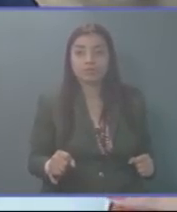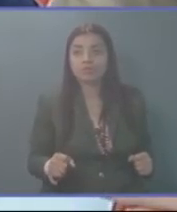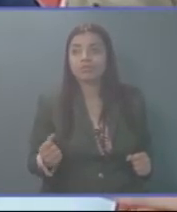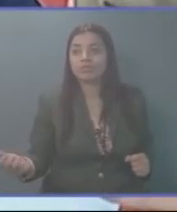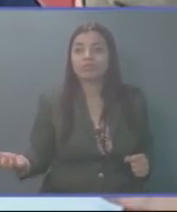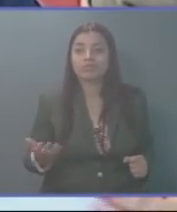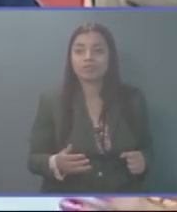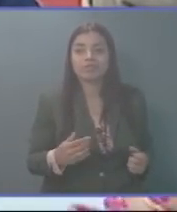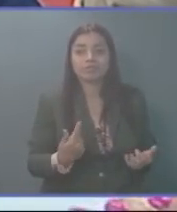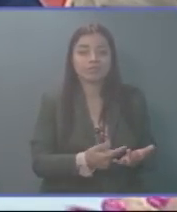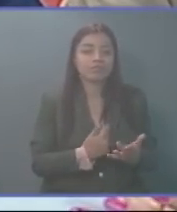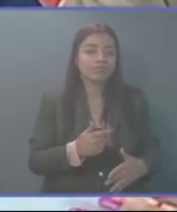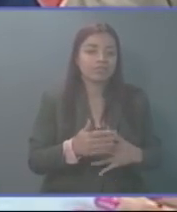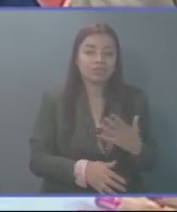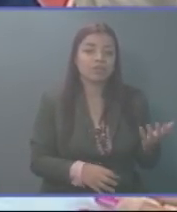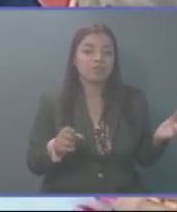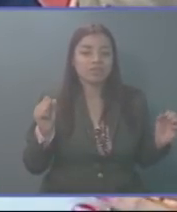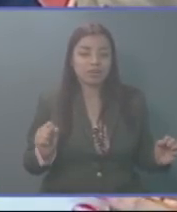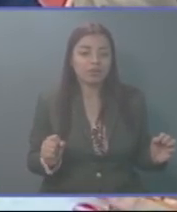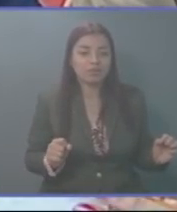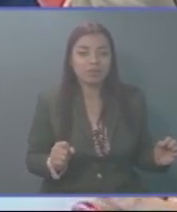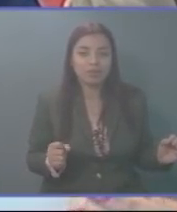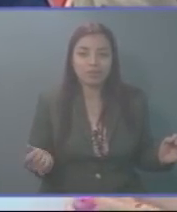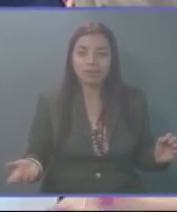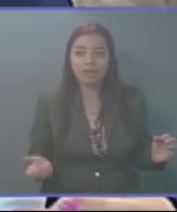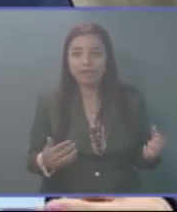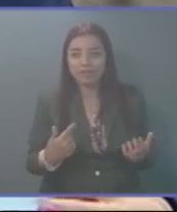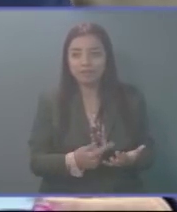hizo prácticamente